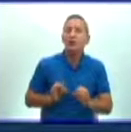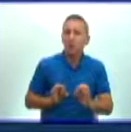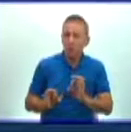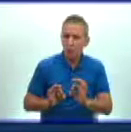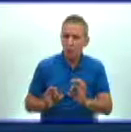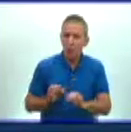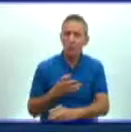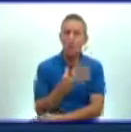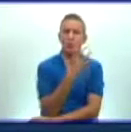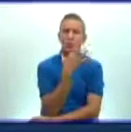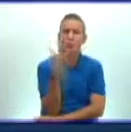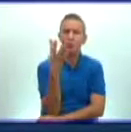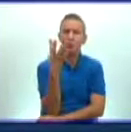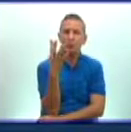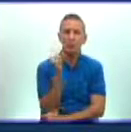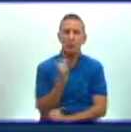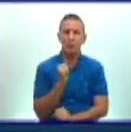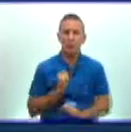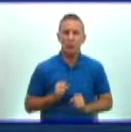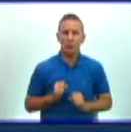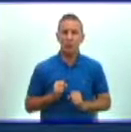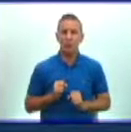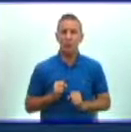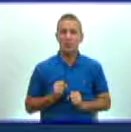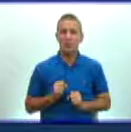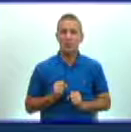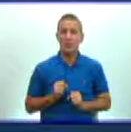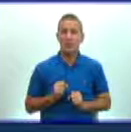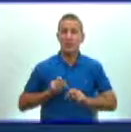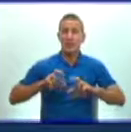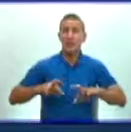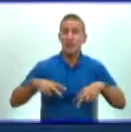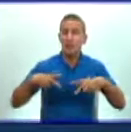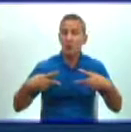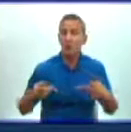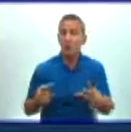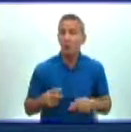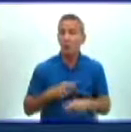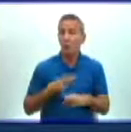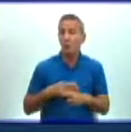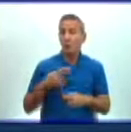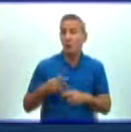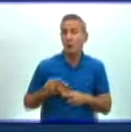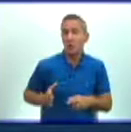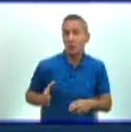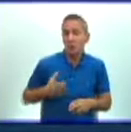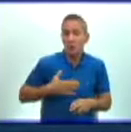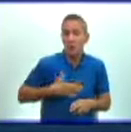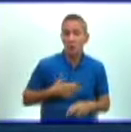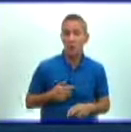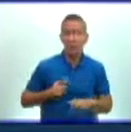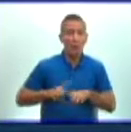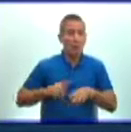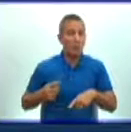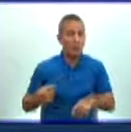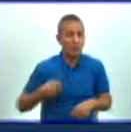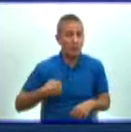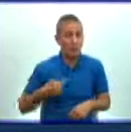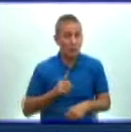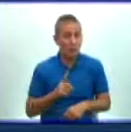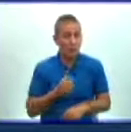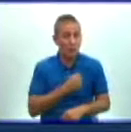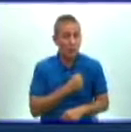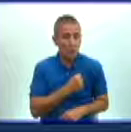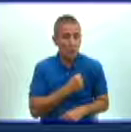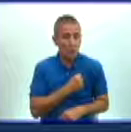árbol encubridor. Y vuelvo con ese pronombre posesivo porque yo no quiero perder